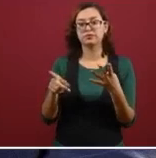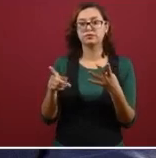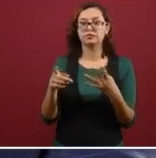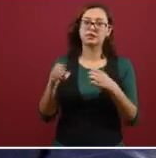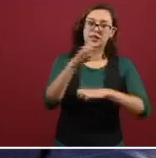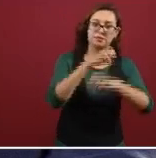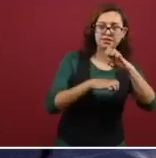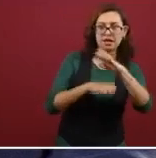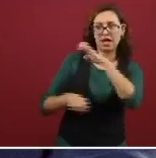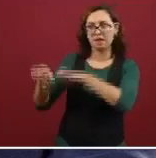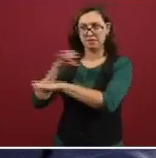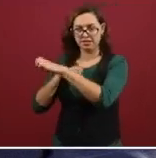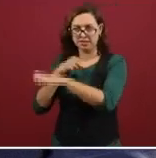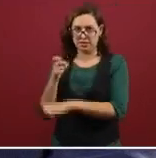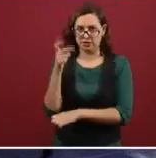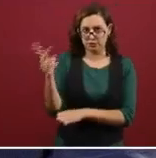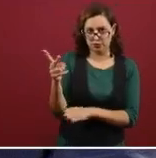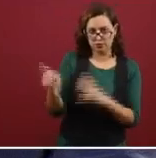empresariales,